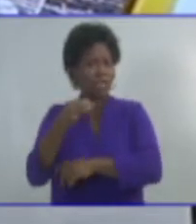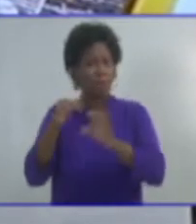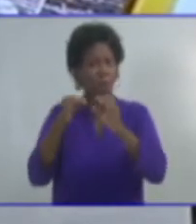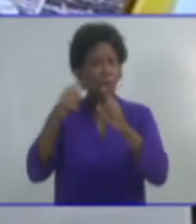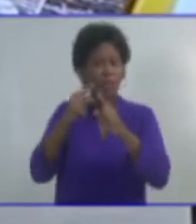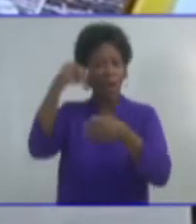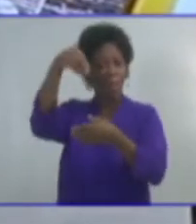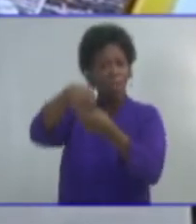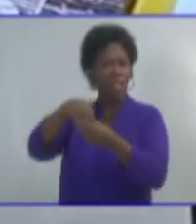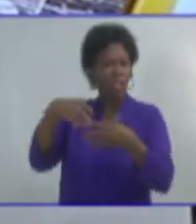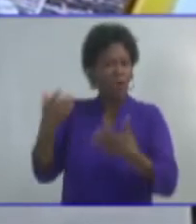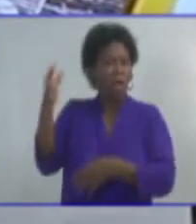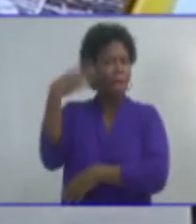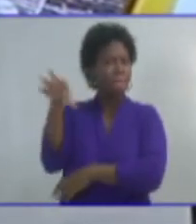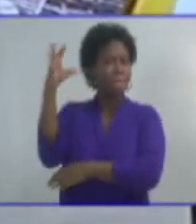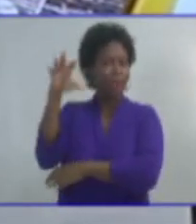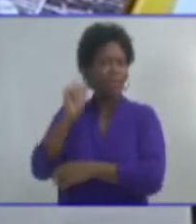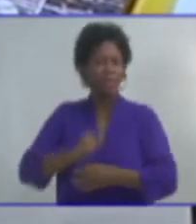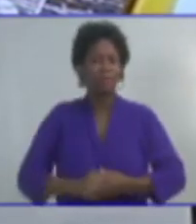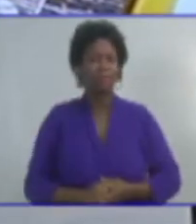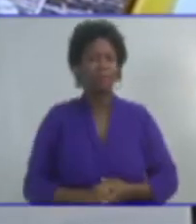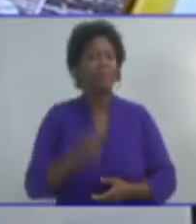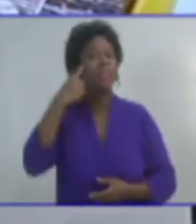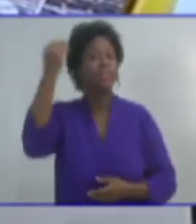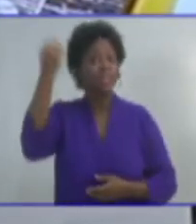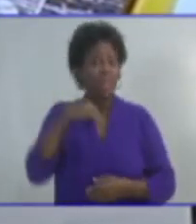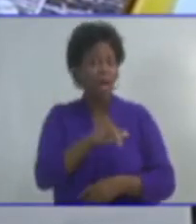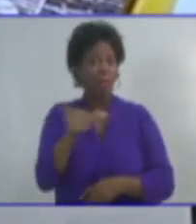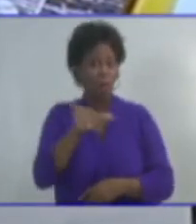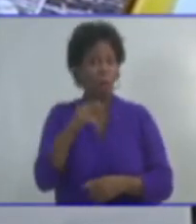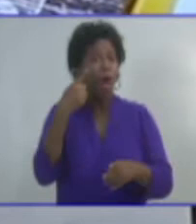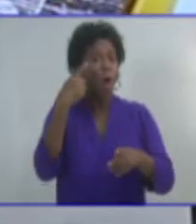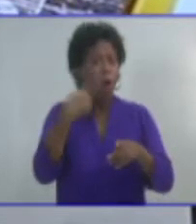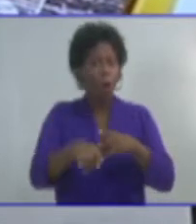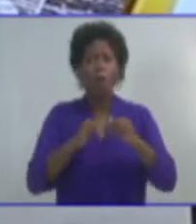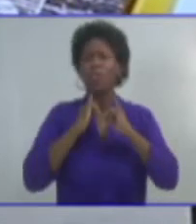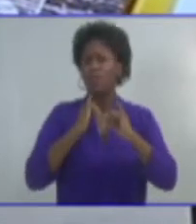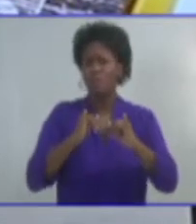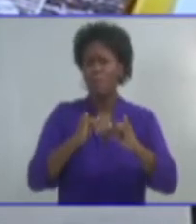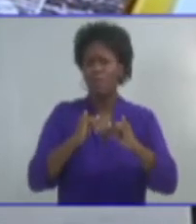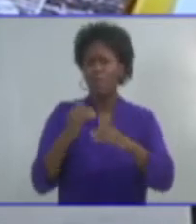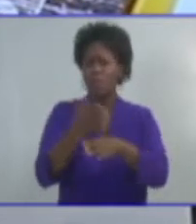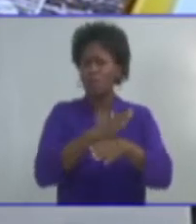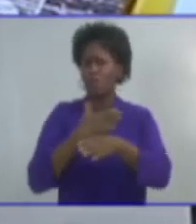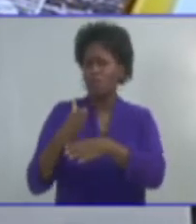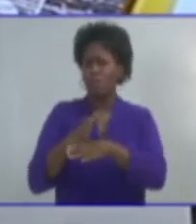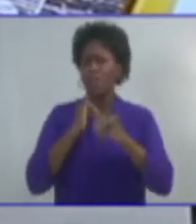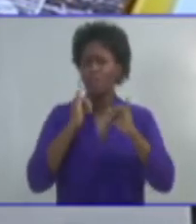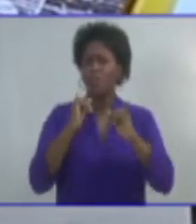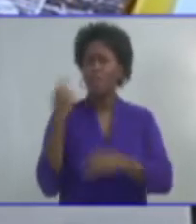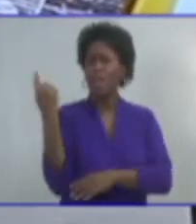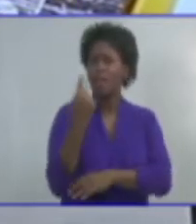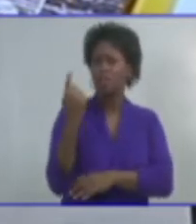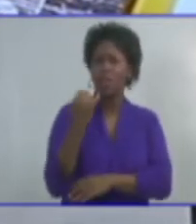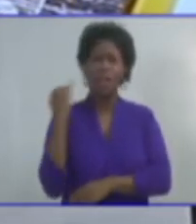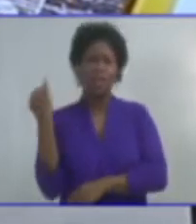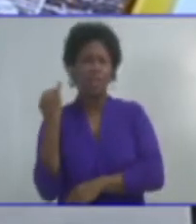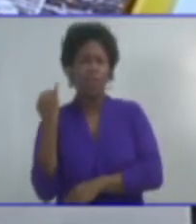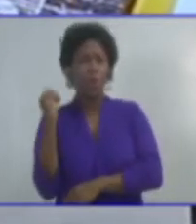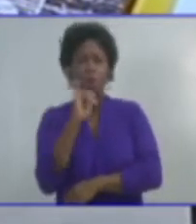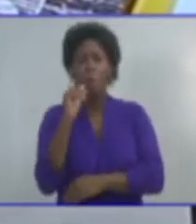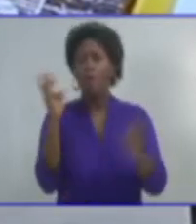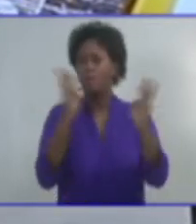del país, Maicí. Ya seguramente usted también tiene otras referencias en medios nacionales, internacionales y desde el